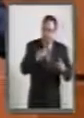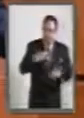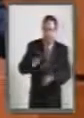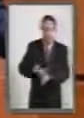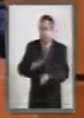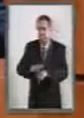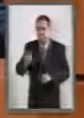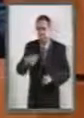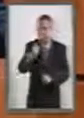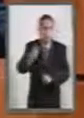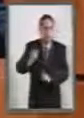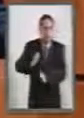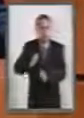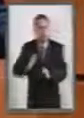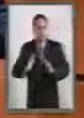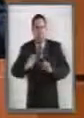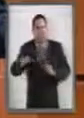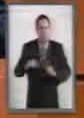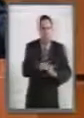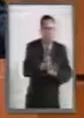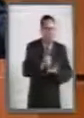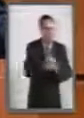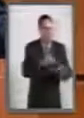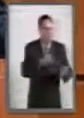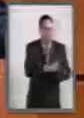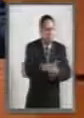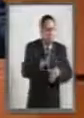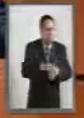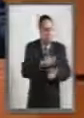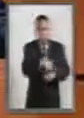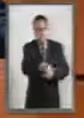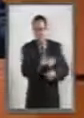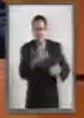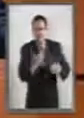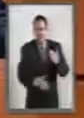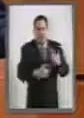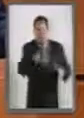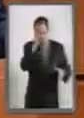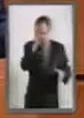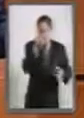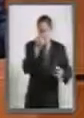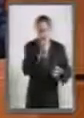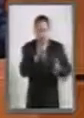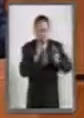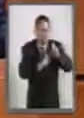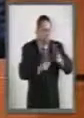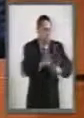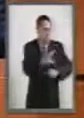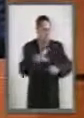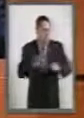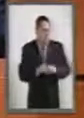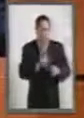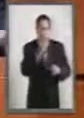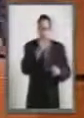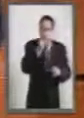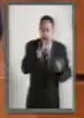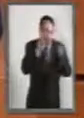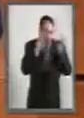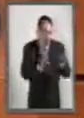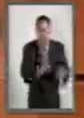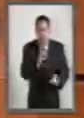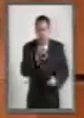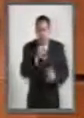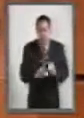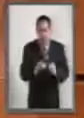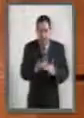todo para corregir un déficit en la generación de capacidades institucionales de corte civil